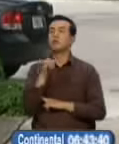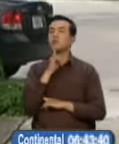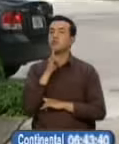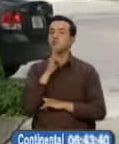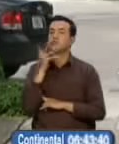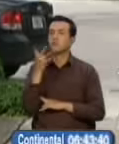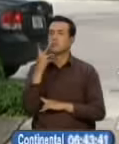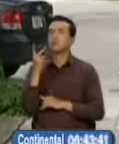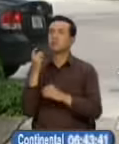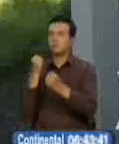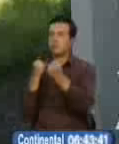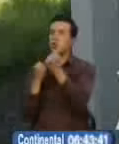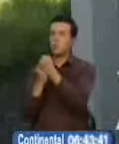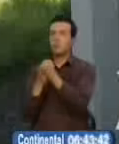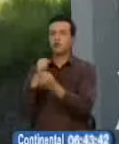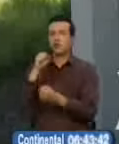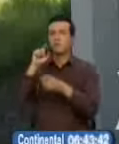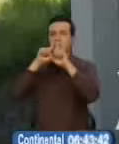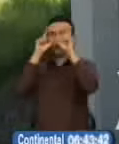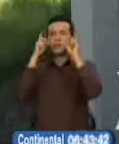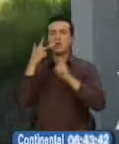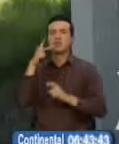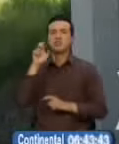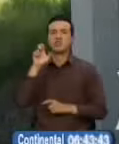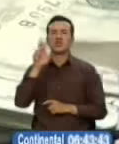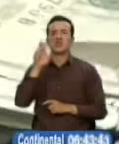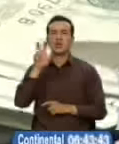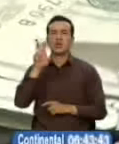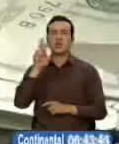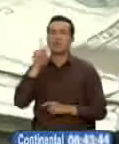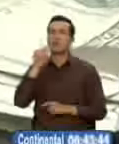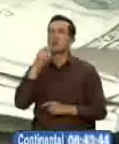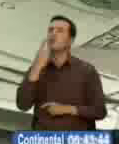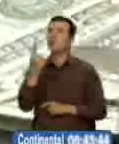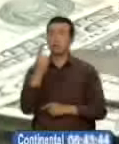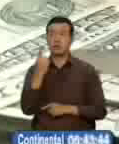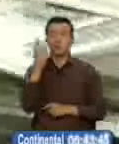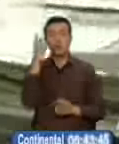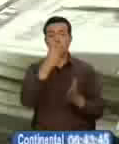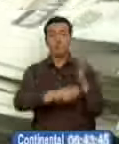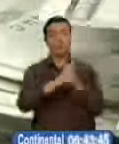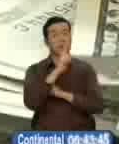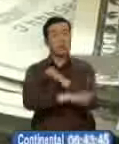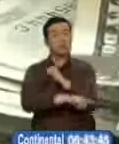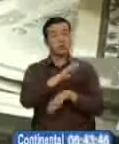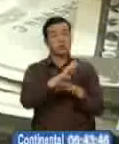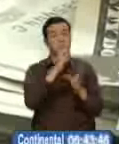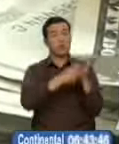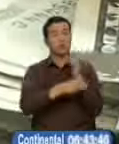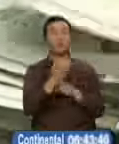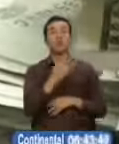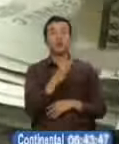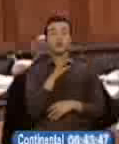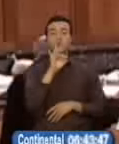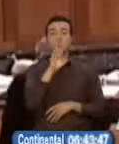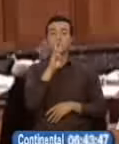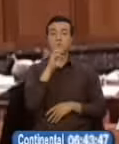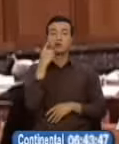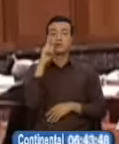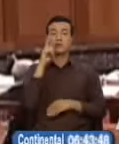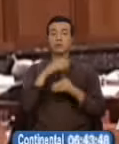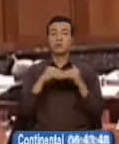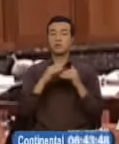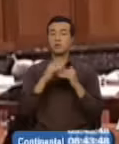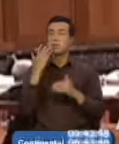Unidos favoreció con un fallo a Chevron. La decisión judicial establece que Ecuador tiene que cancelar a la petrolera 96 millones de dólares tras cerrar